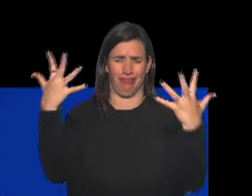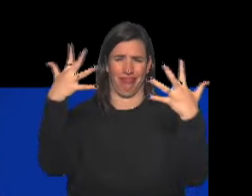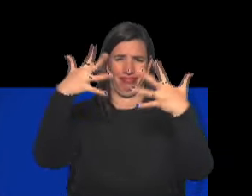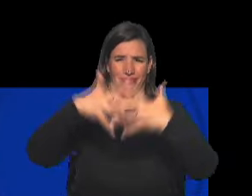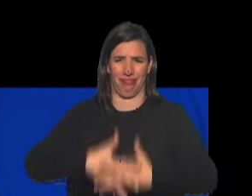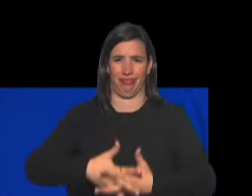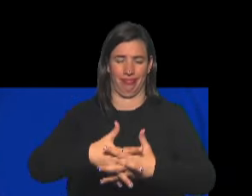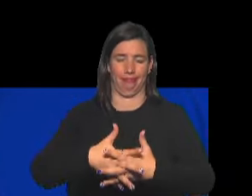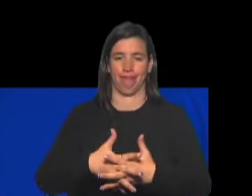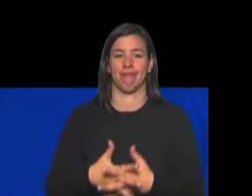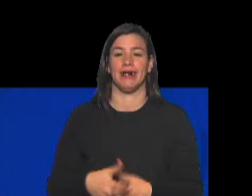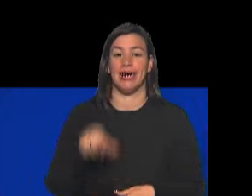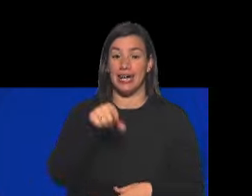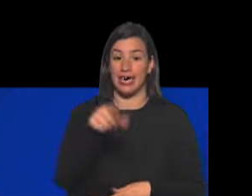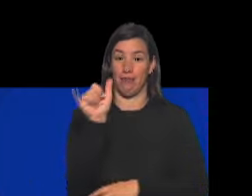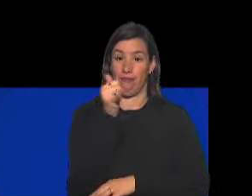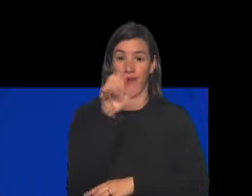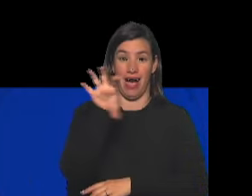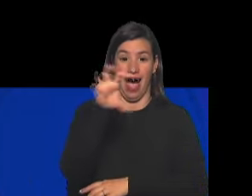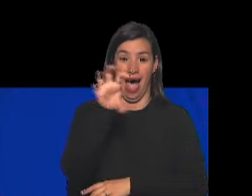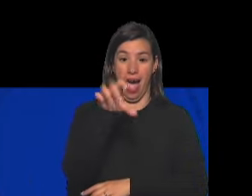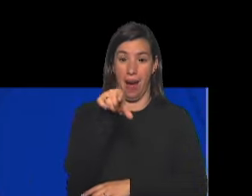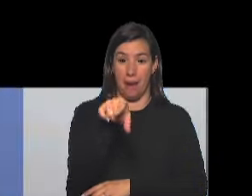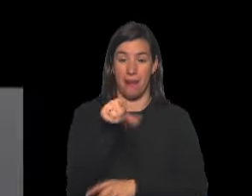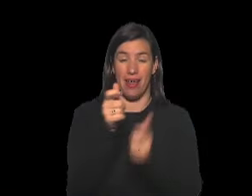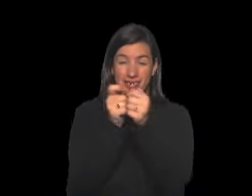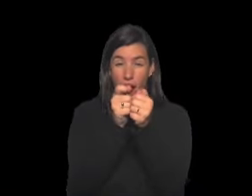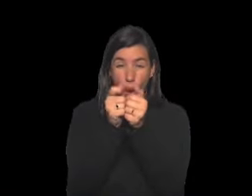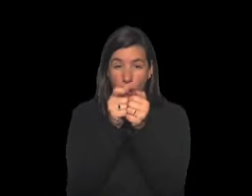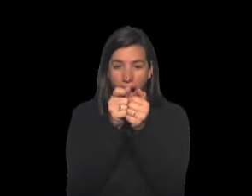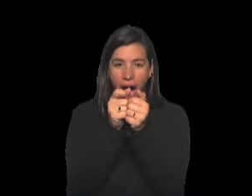episodio quedó registrado por el celular de un testigo.